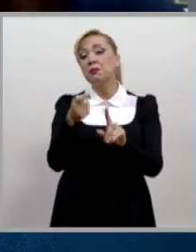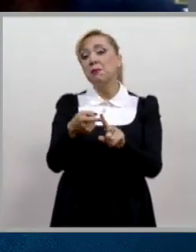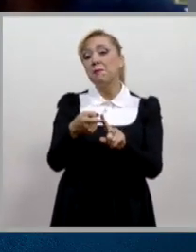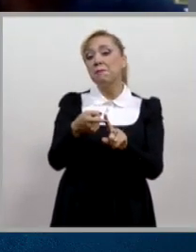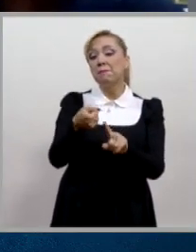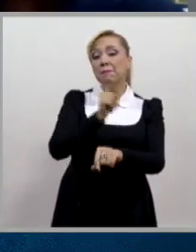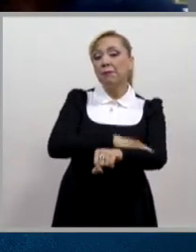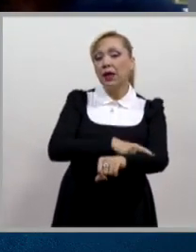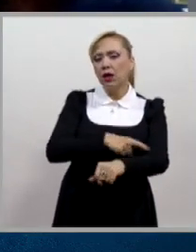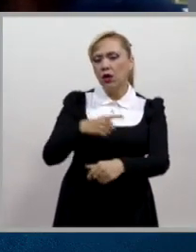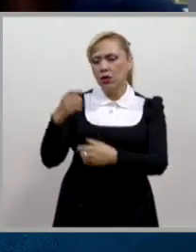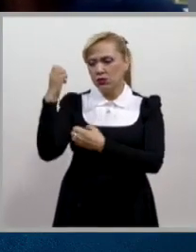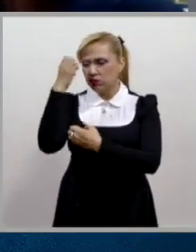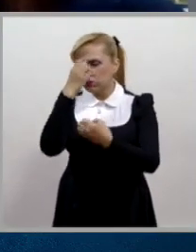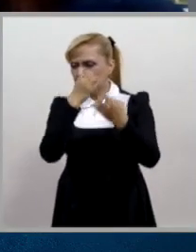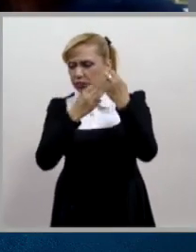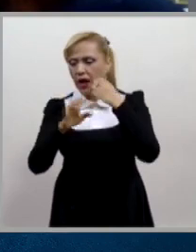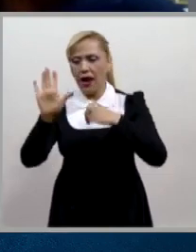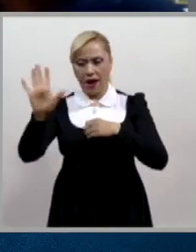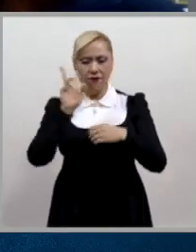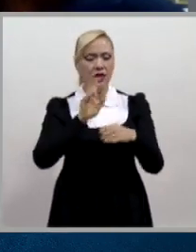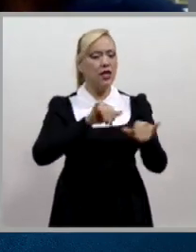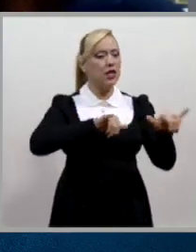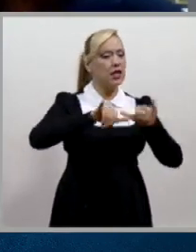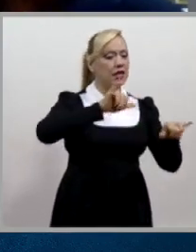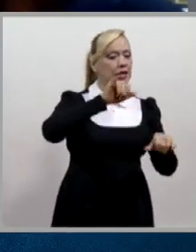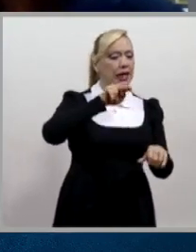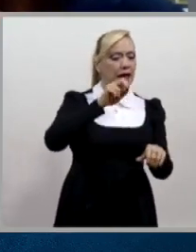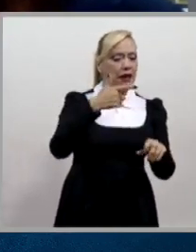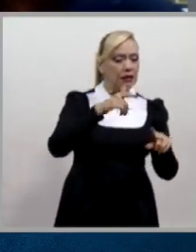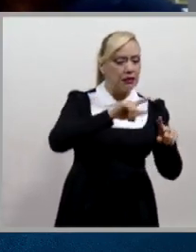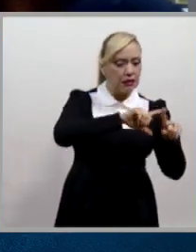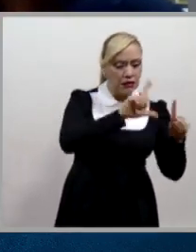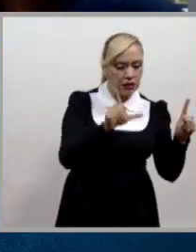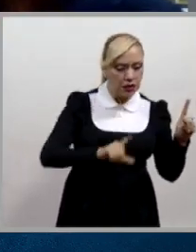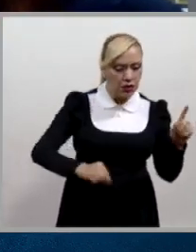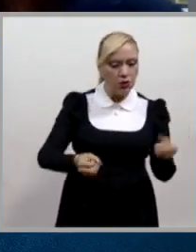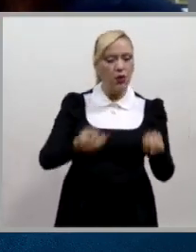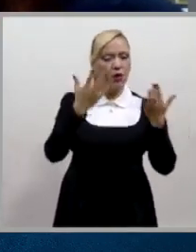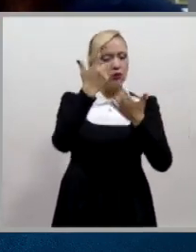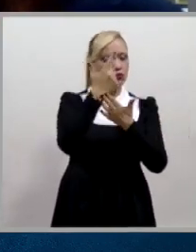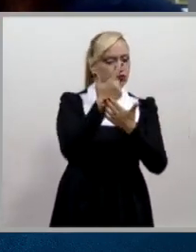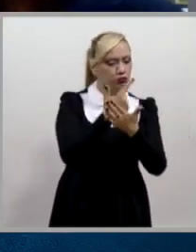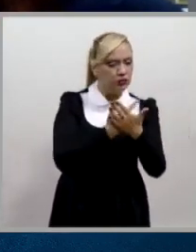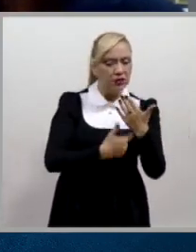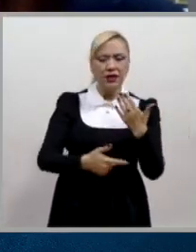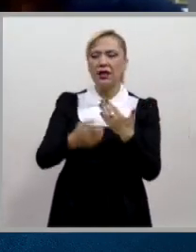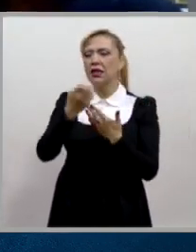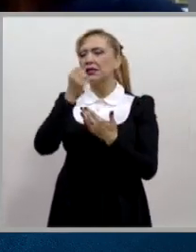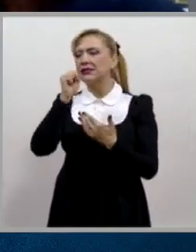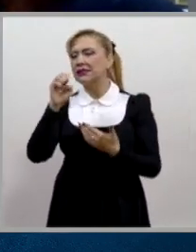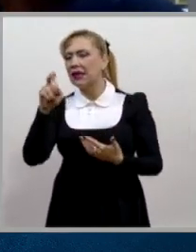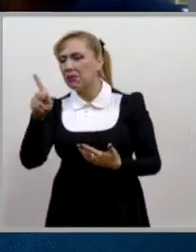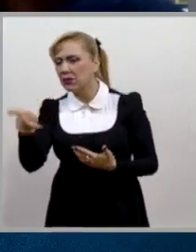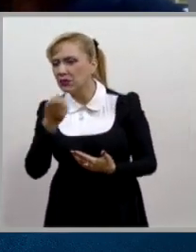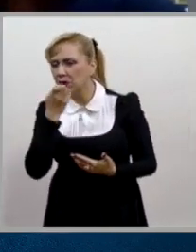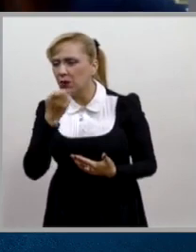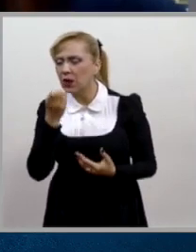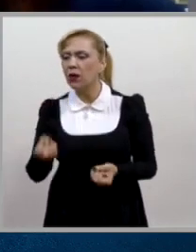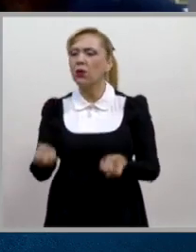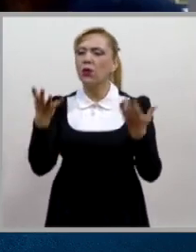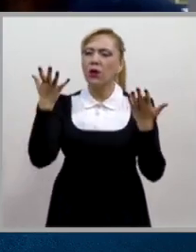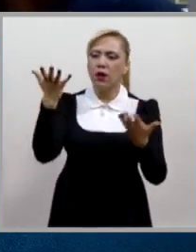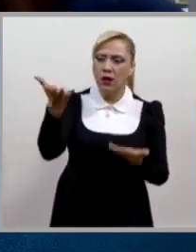contexto, que utiliza datos del INEGI o de alguna otra instancia para ver cuál es el contexto del grupo en específico, digamos,